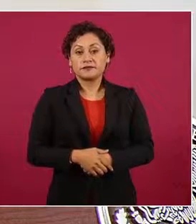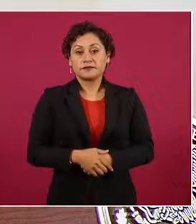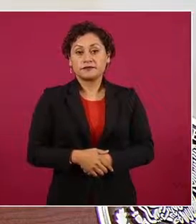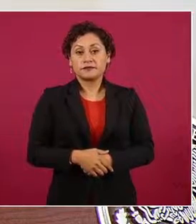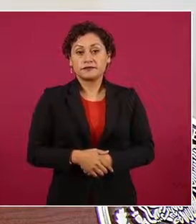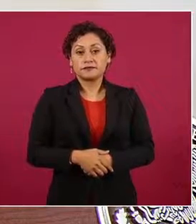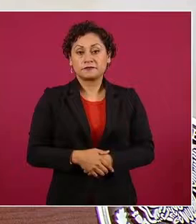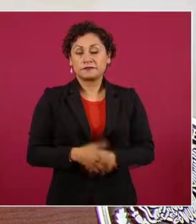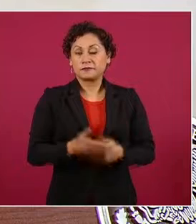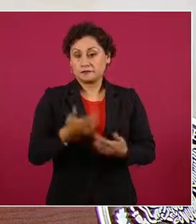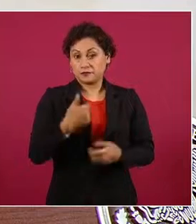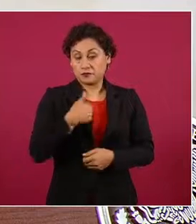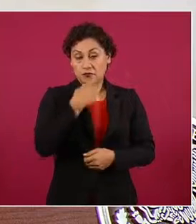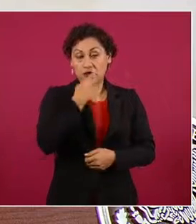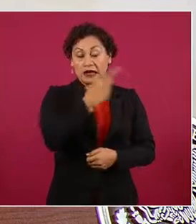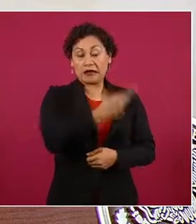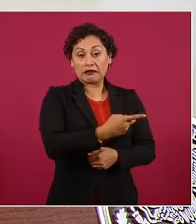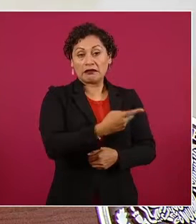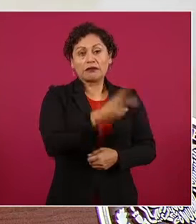llamó la atención